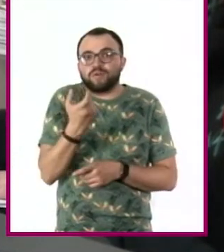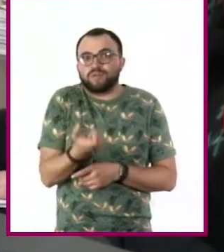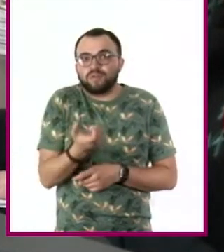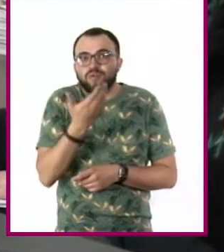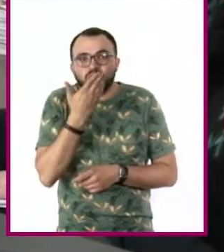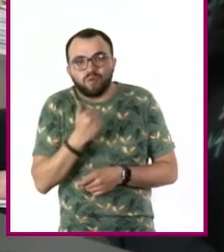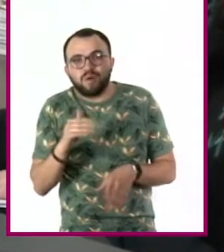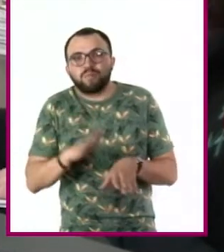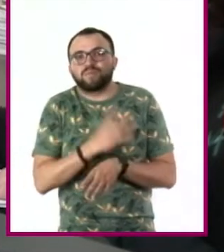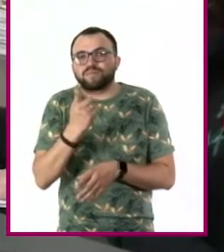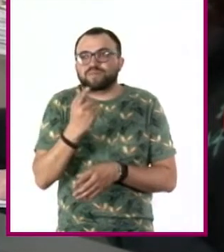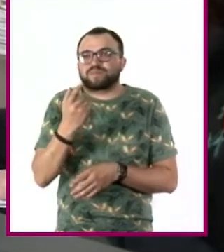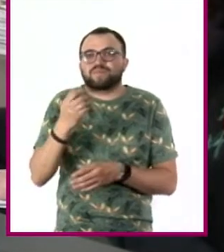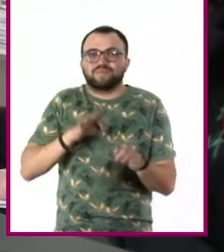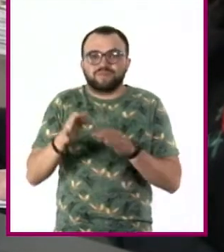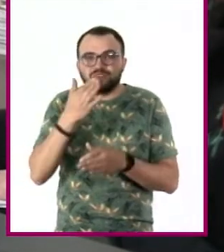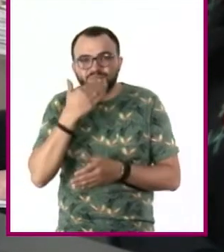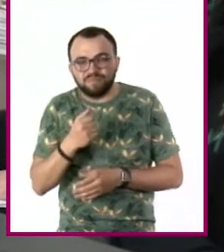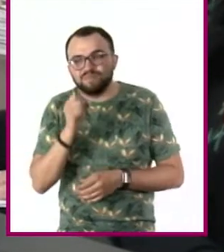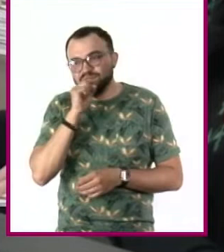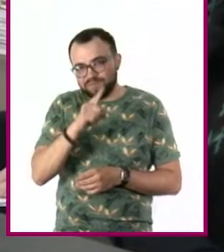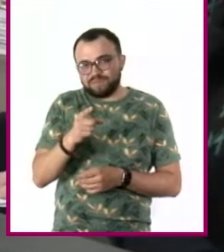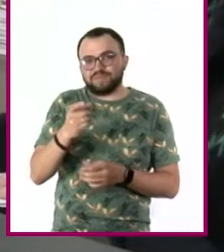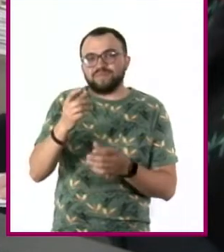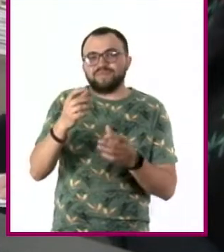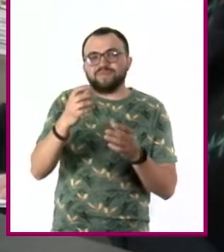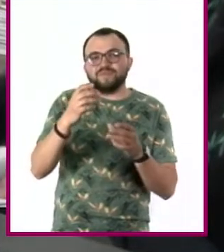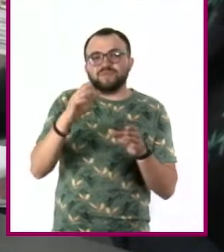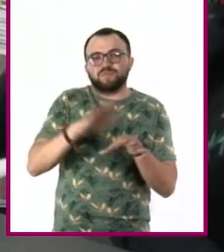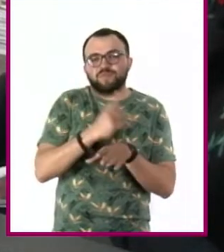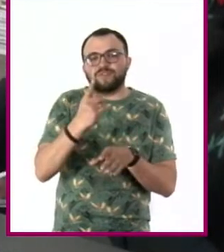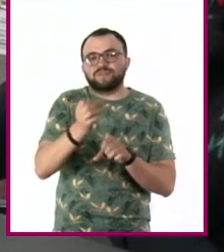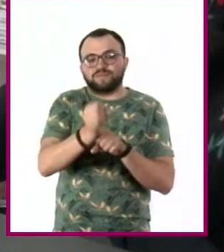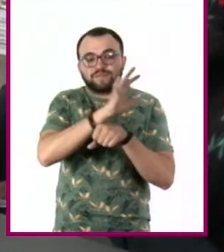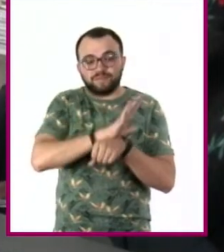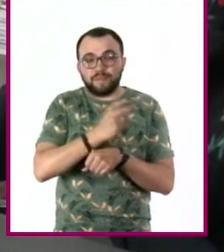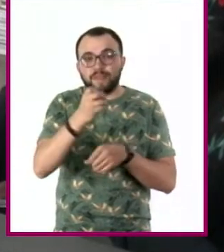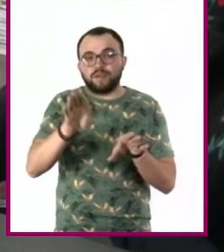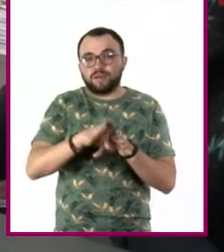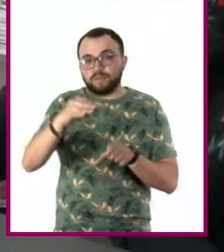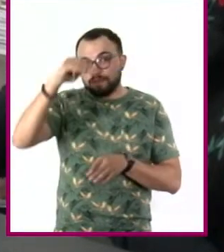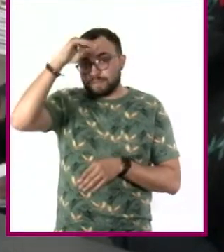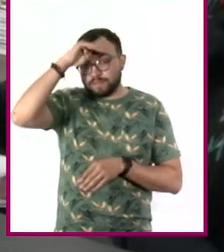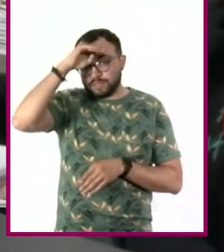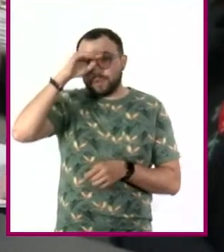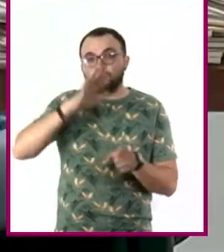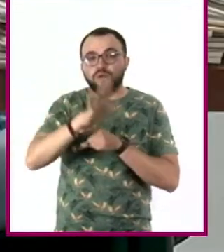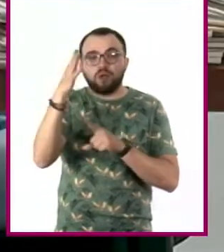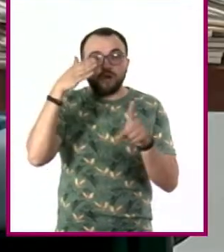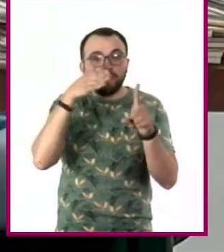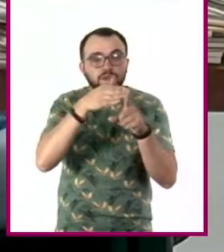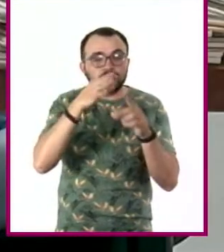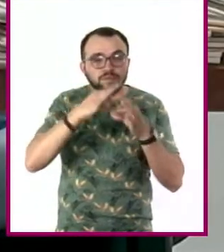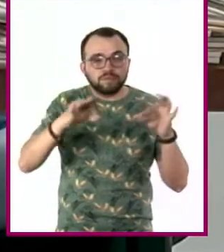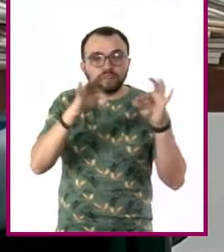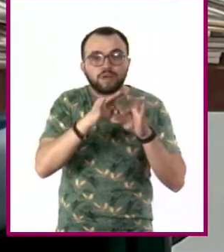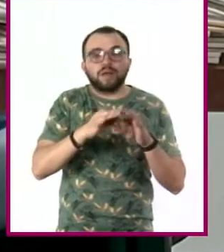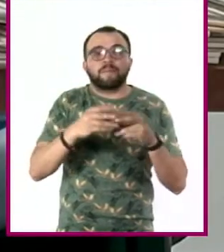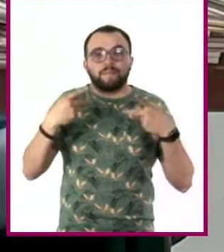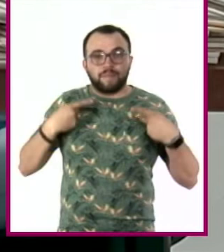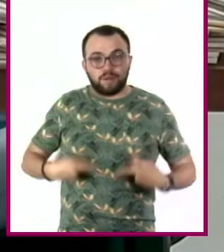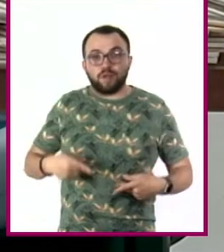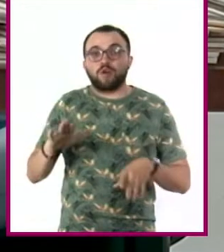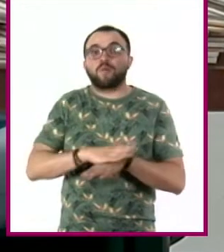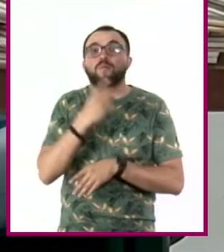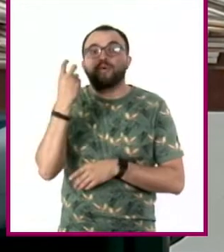por la pandemia. Ante todo esto, hay una toma de conciencia de que el objetivo importante son las personas. Por eso, diversos sectores